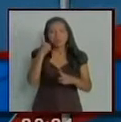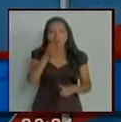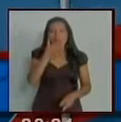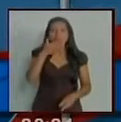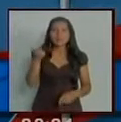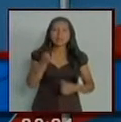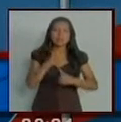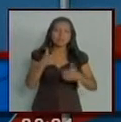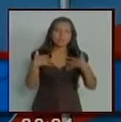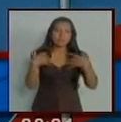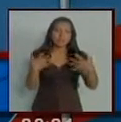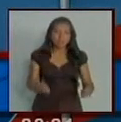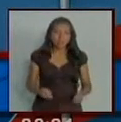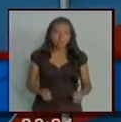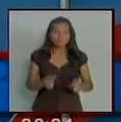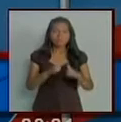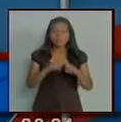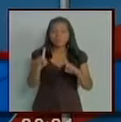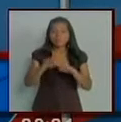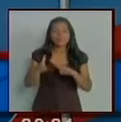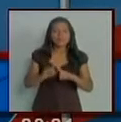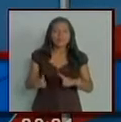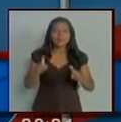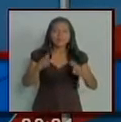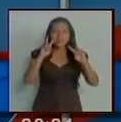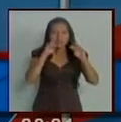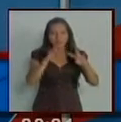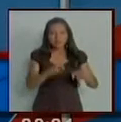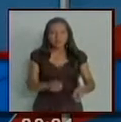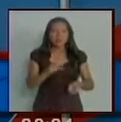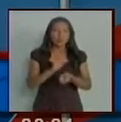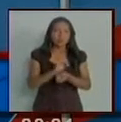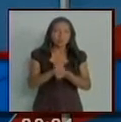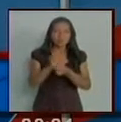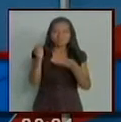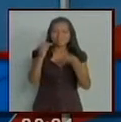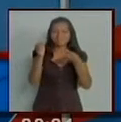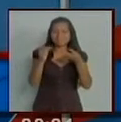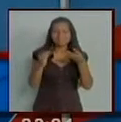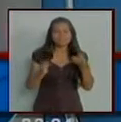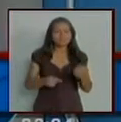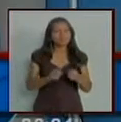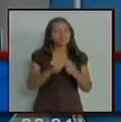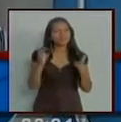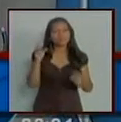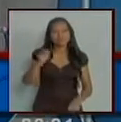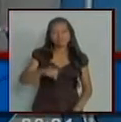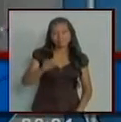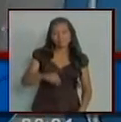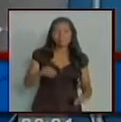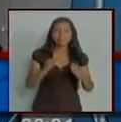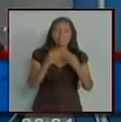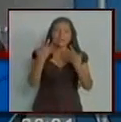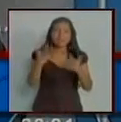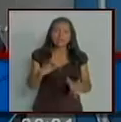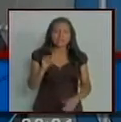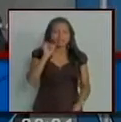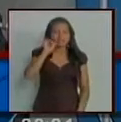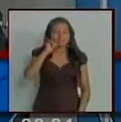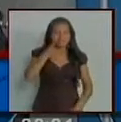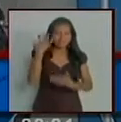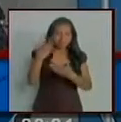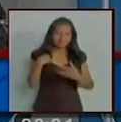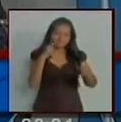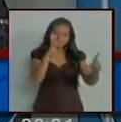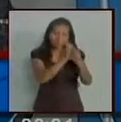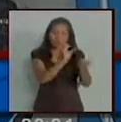nuestra salud. Pero para eso hay diferentes tipos de estudios. Hay que hacer varias cosas. Doctor, dígale a su secretaria que llamo mañana mismo para